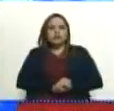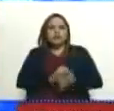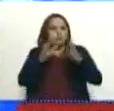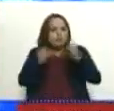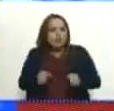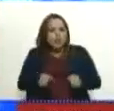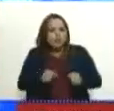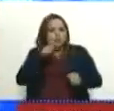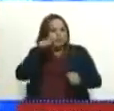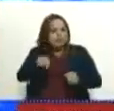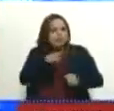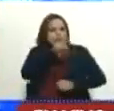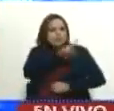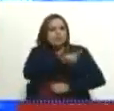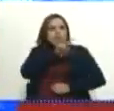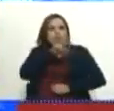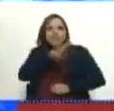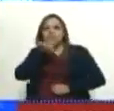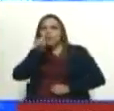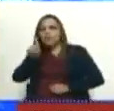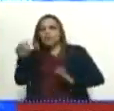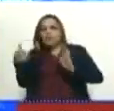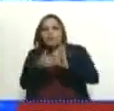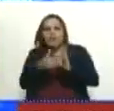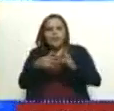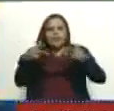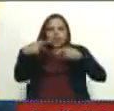esos 121.000 kilómetros cuadrados.